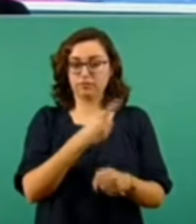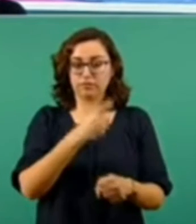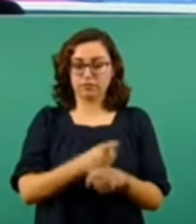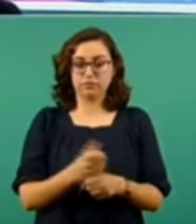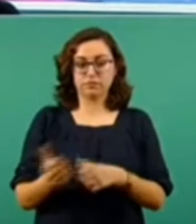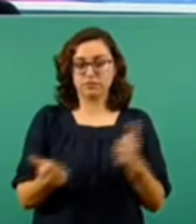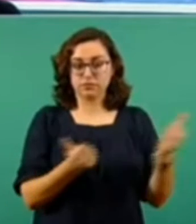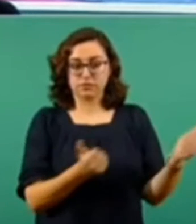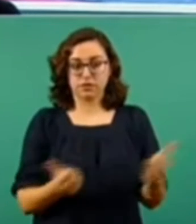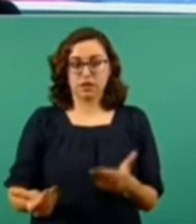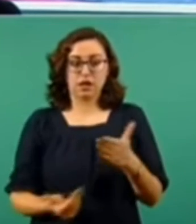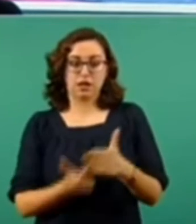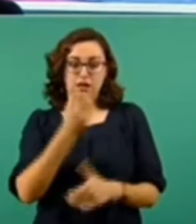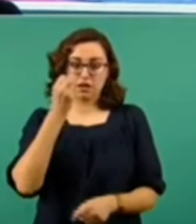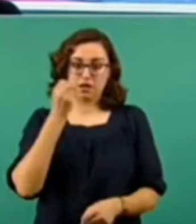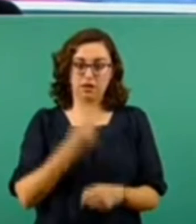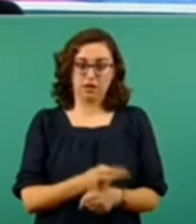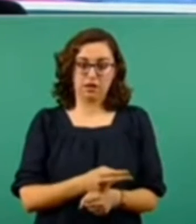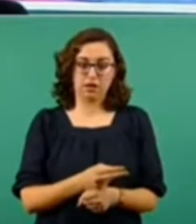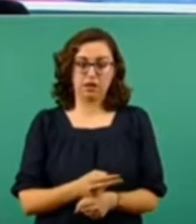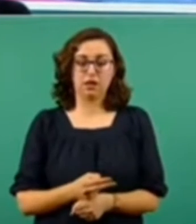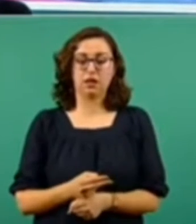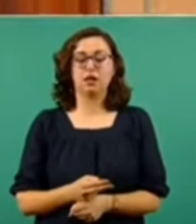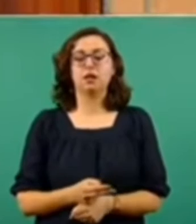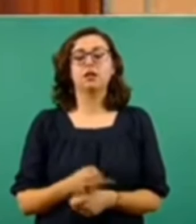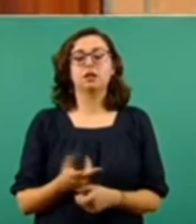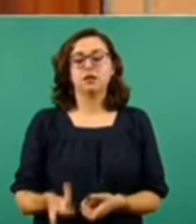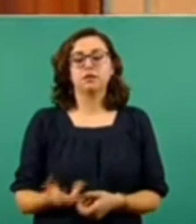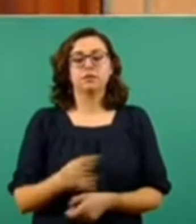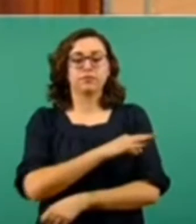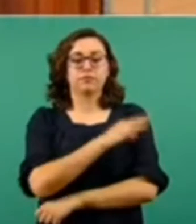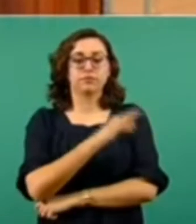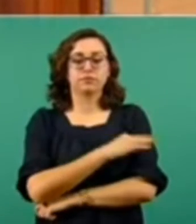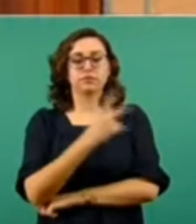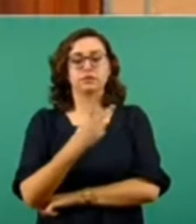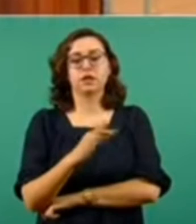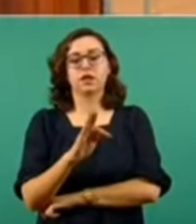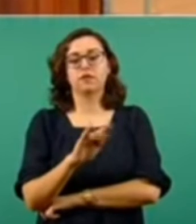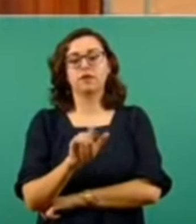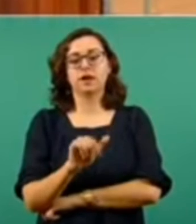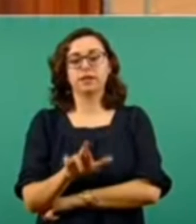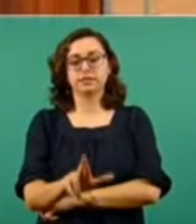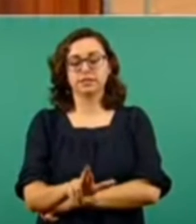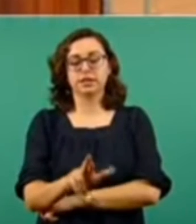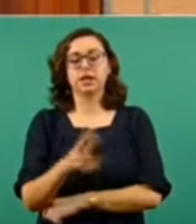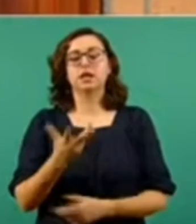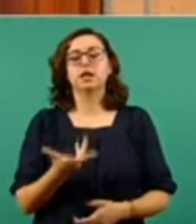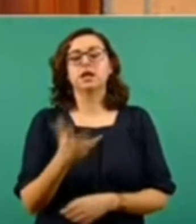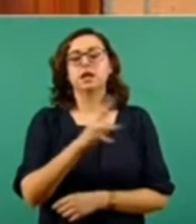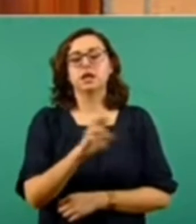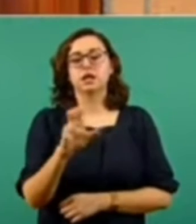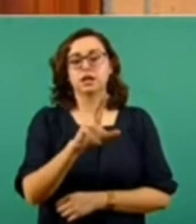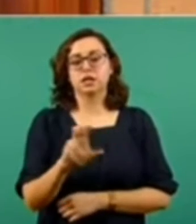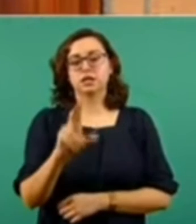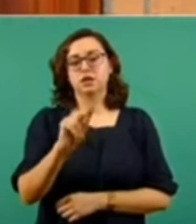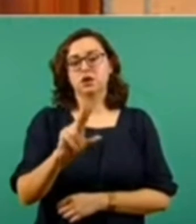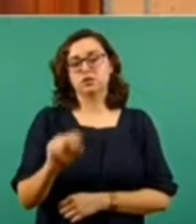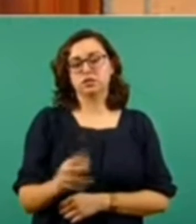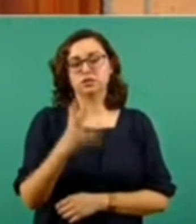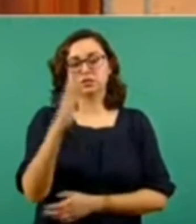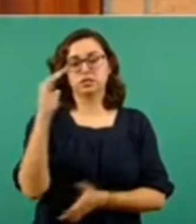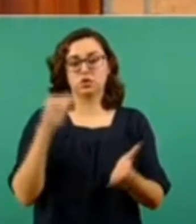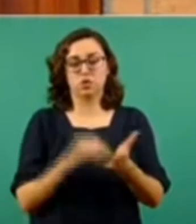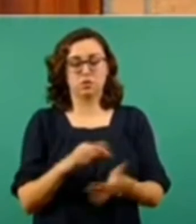llevó temprano por la mañana y fue el arribo de la vacuna Pfizer-BioNTech, en este caso